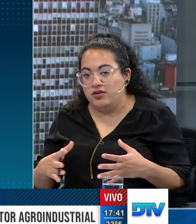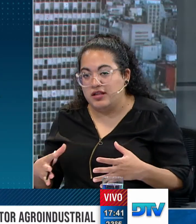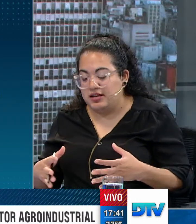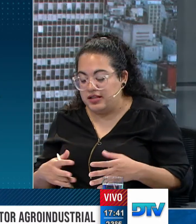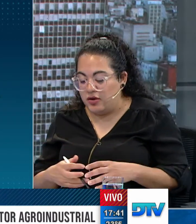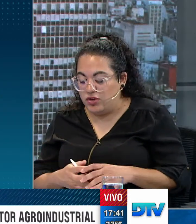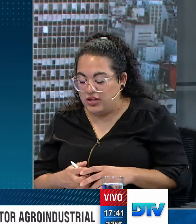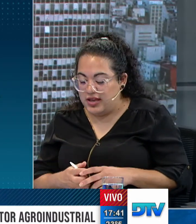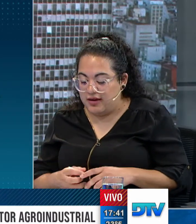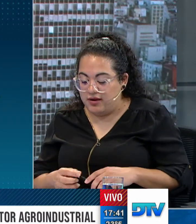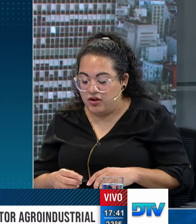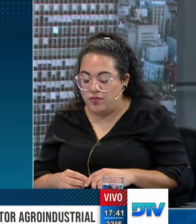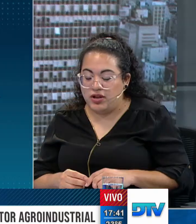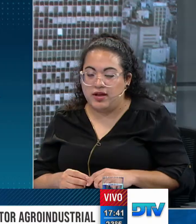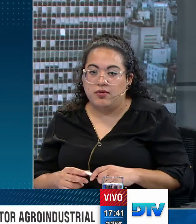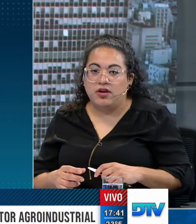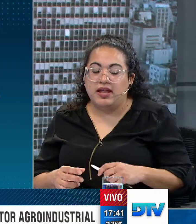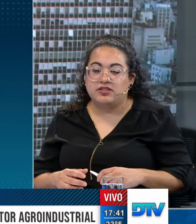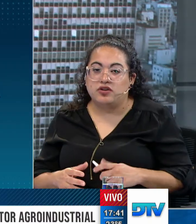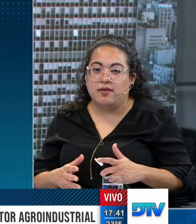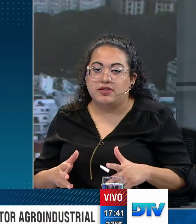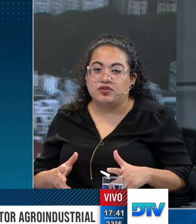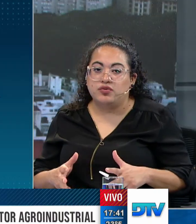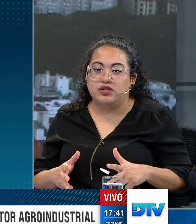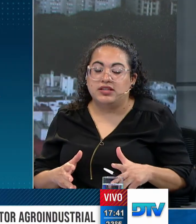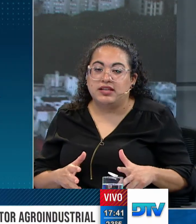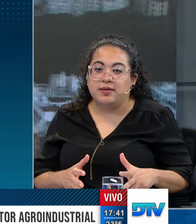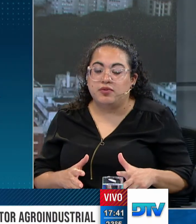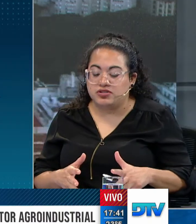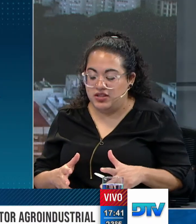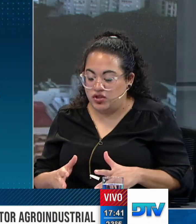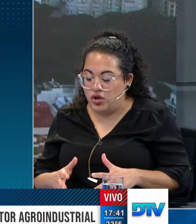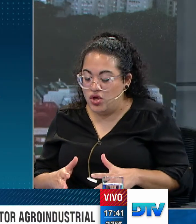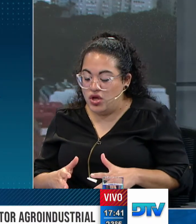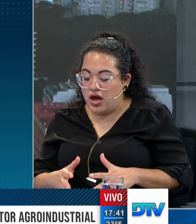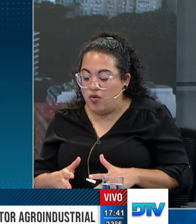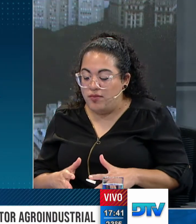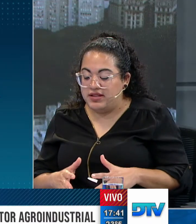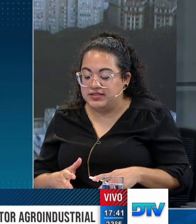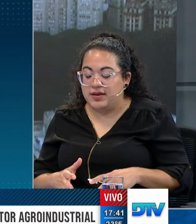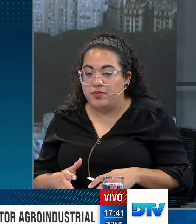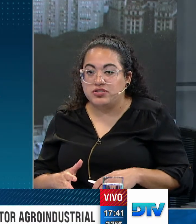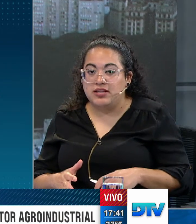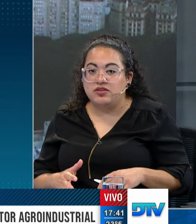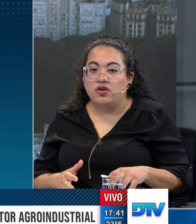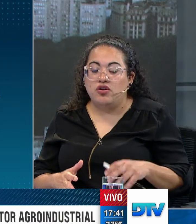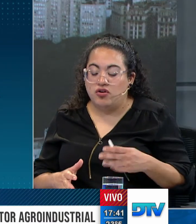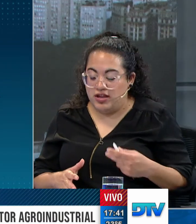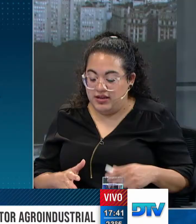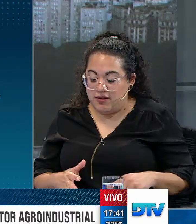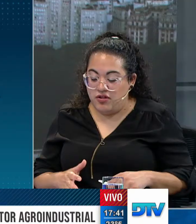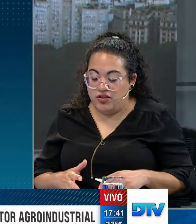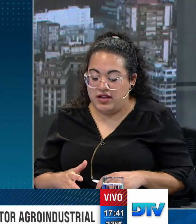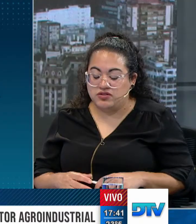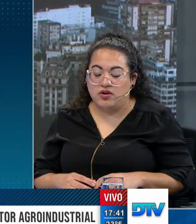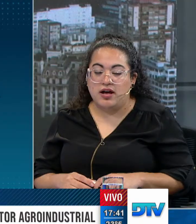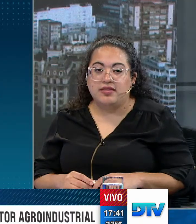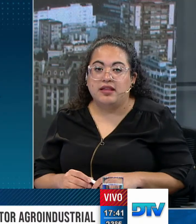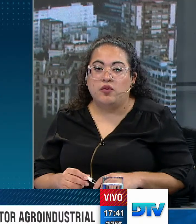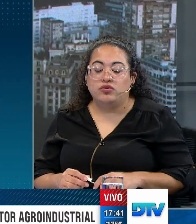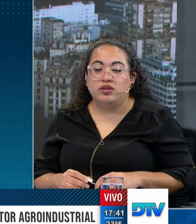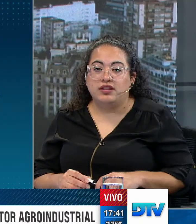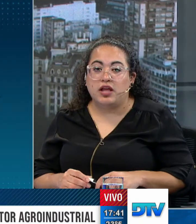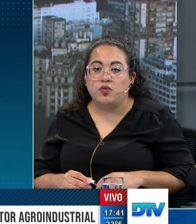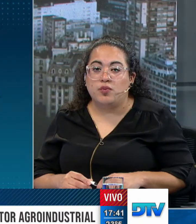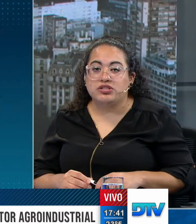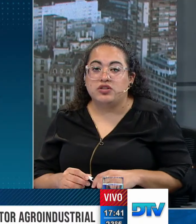enero hasta el 30 de junio tenía que ver con, por ejemplo, que la soja pasó de un 33% a un 26%, los derivados de la soja de